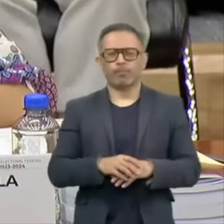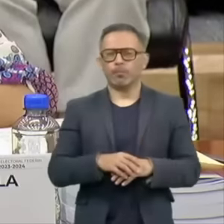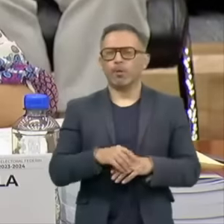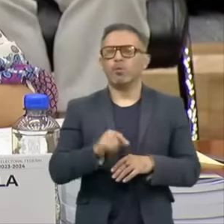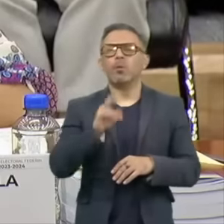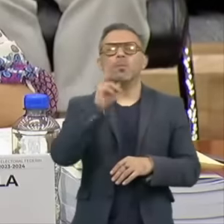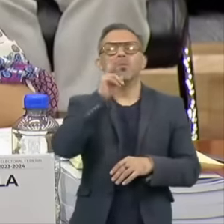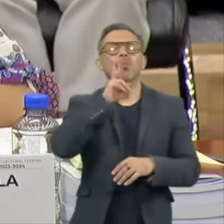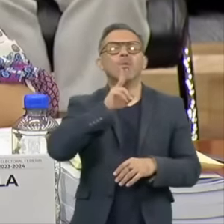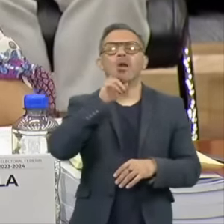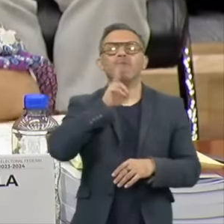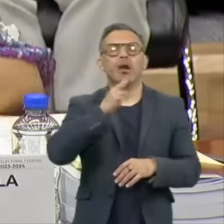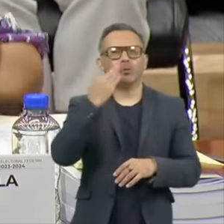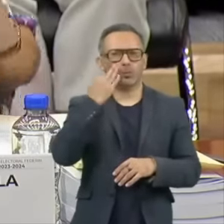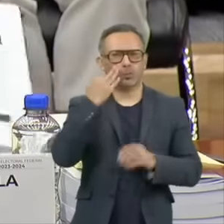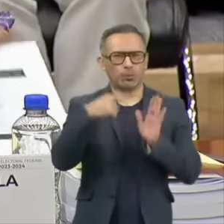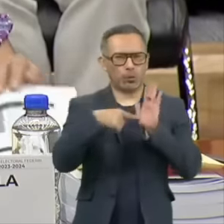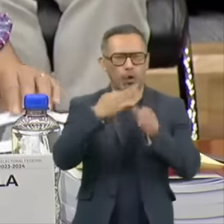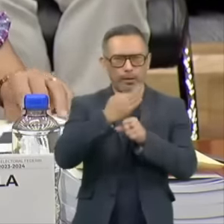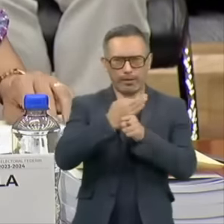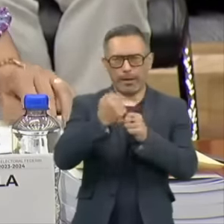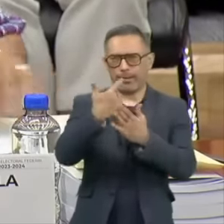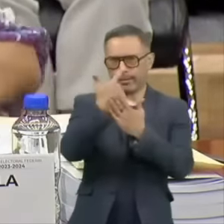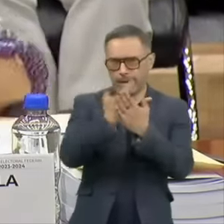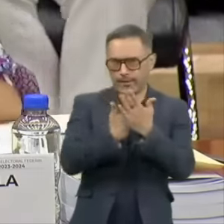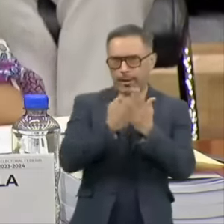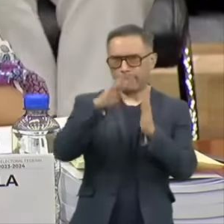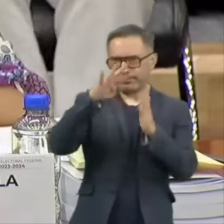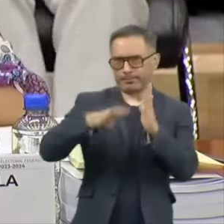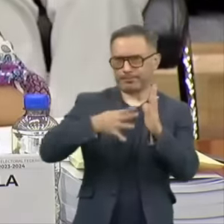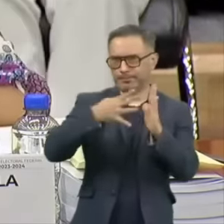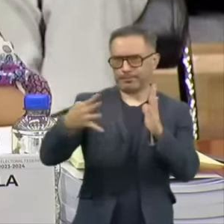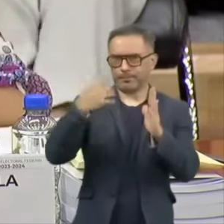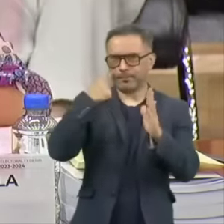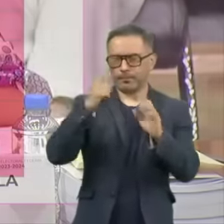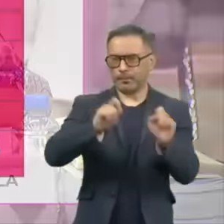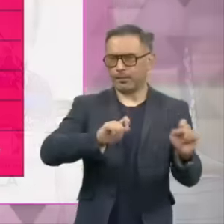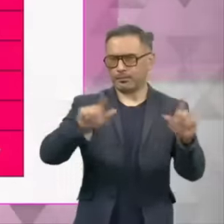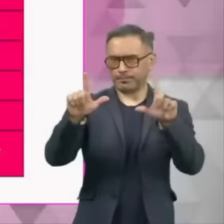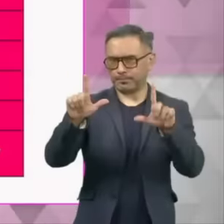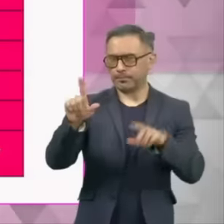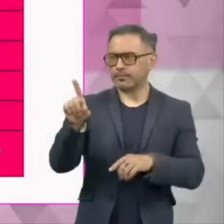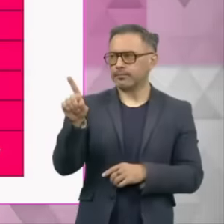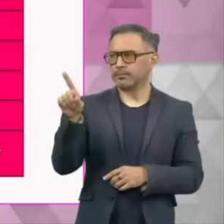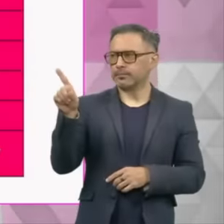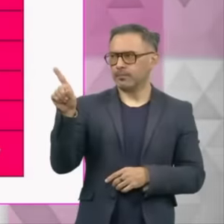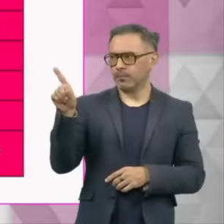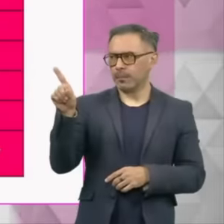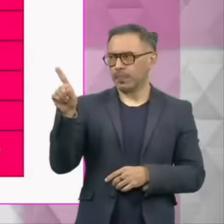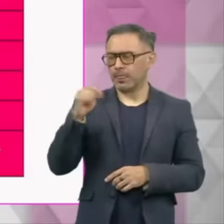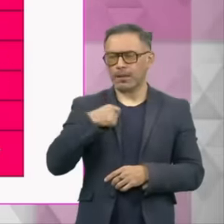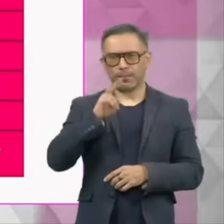que veamos la siguiente tabla. Como podemos observar,